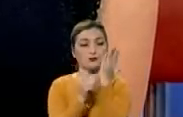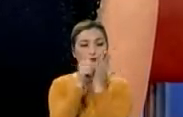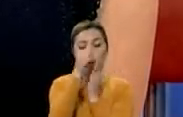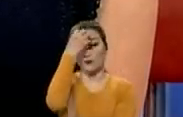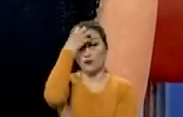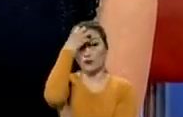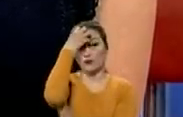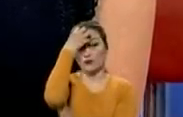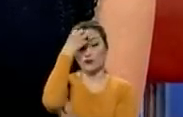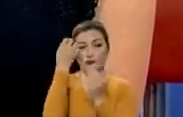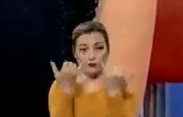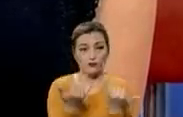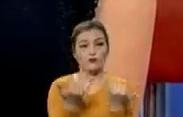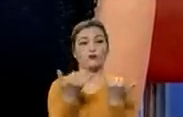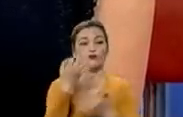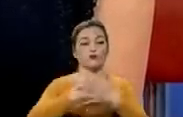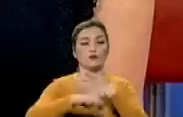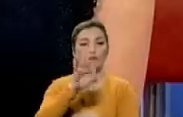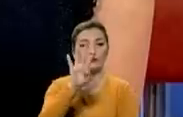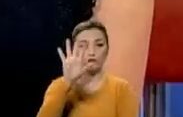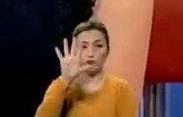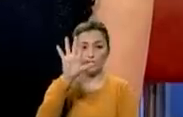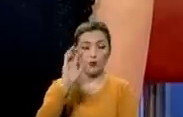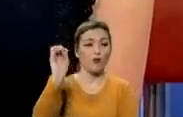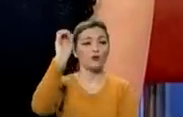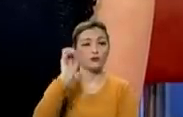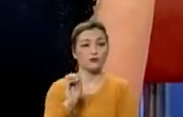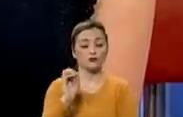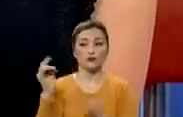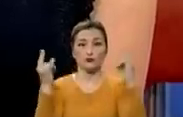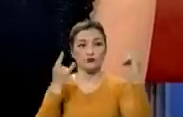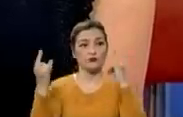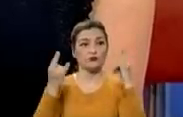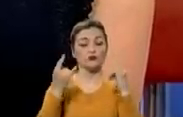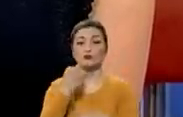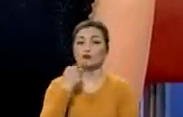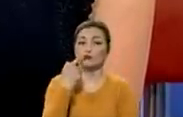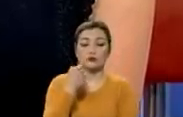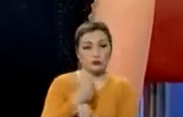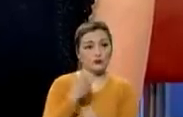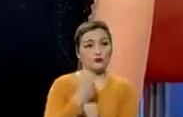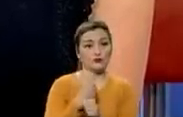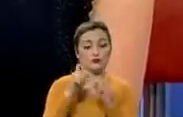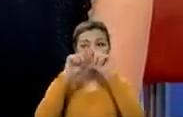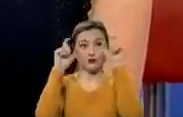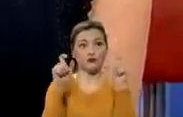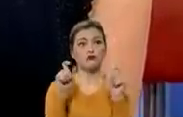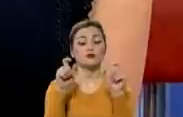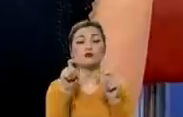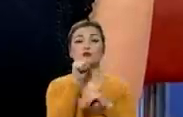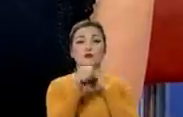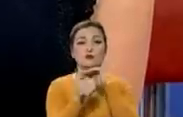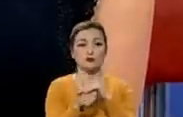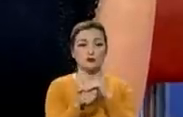de Educación, hasta la fecha se registra un 45% de conectividad y mencionan que se trabaja con la empresa privada para